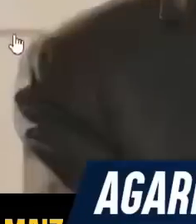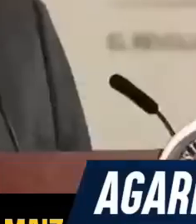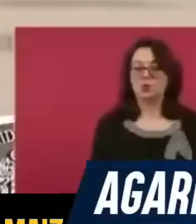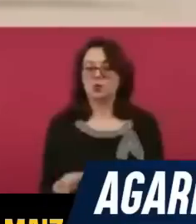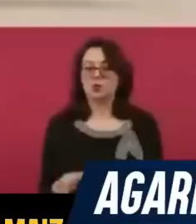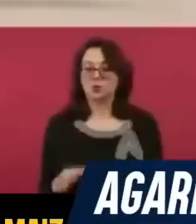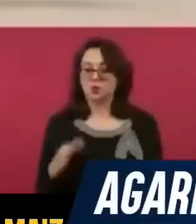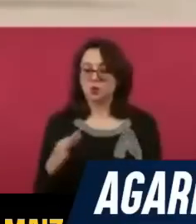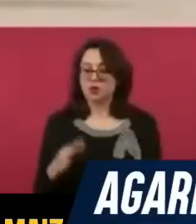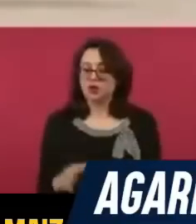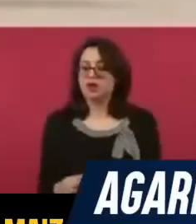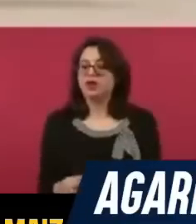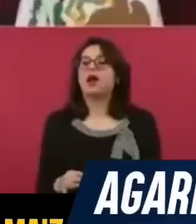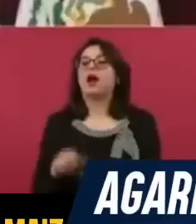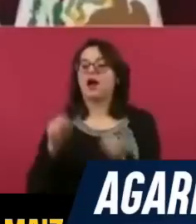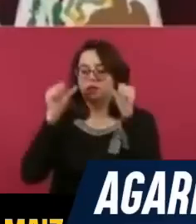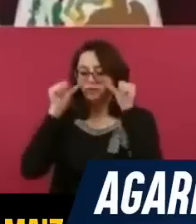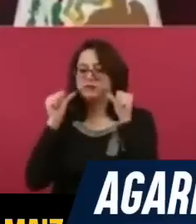personas